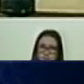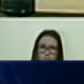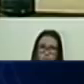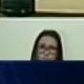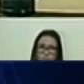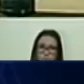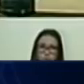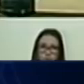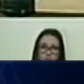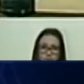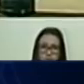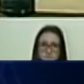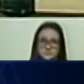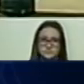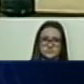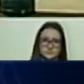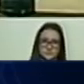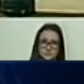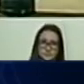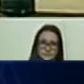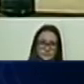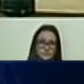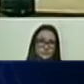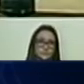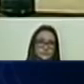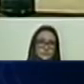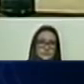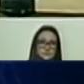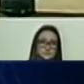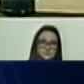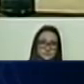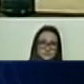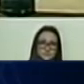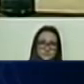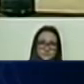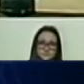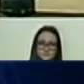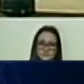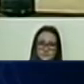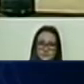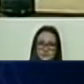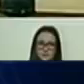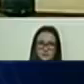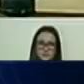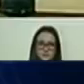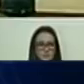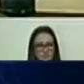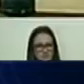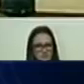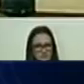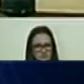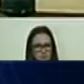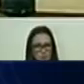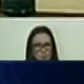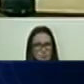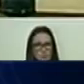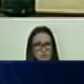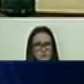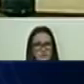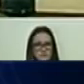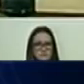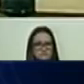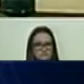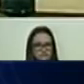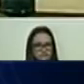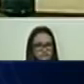Es una medida inconveniente a la luz de los intereses de los Estados Unidos y de Venezuela. Y es una medida que